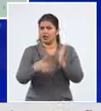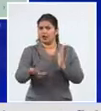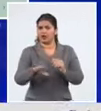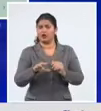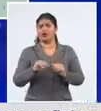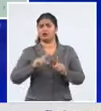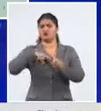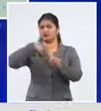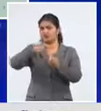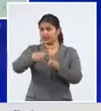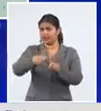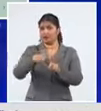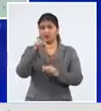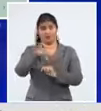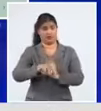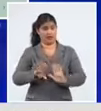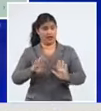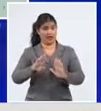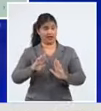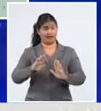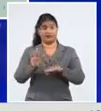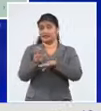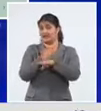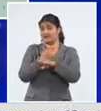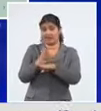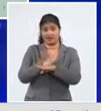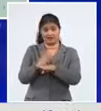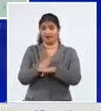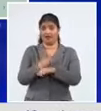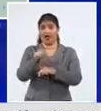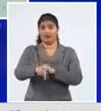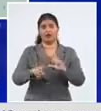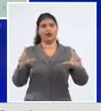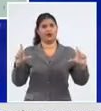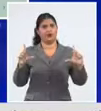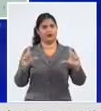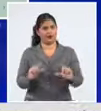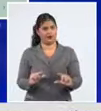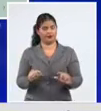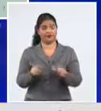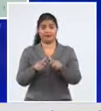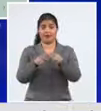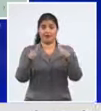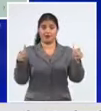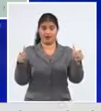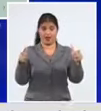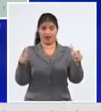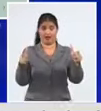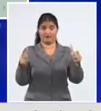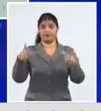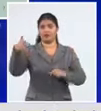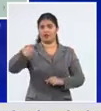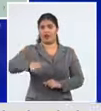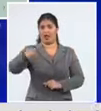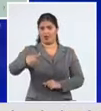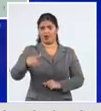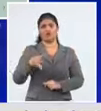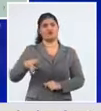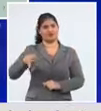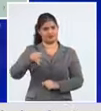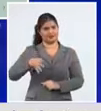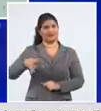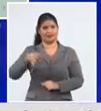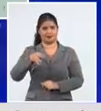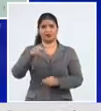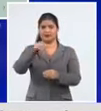ellos. Y el 41,4% en el municipio de Jagüey Grande, que está enfrentando una situación